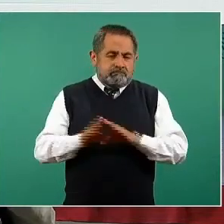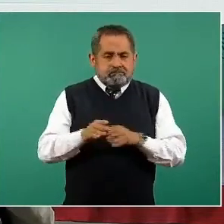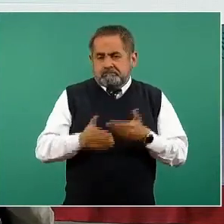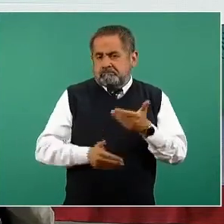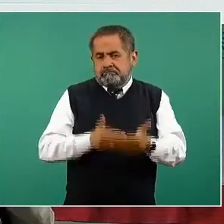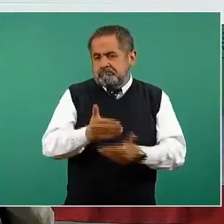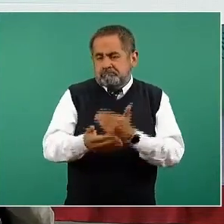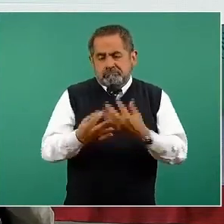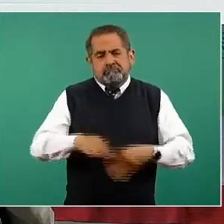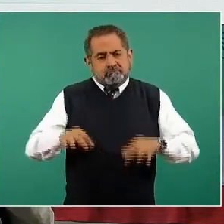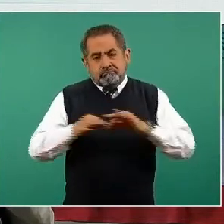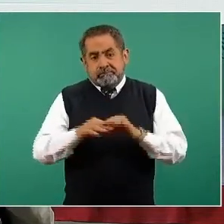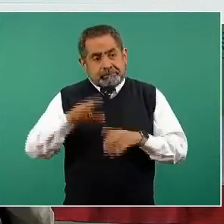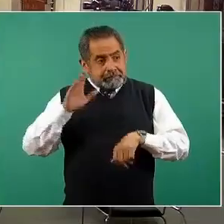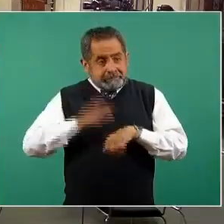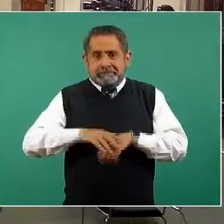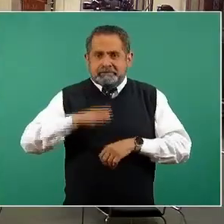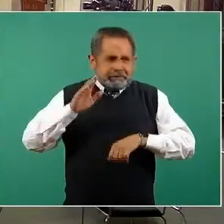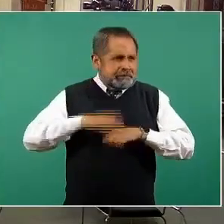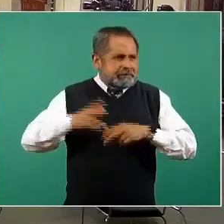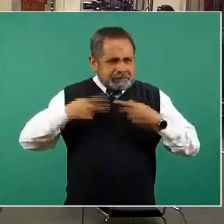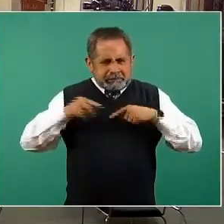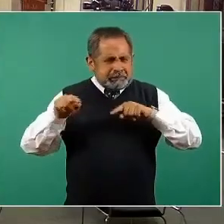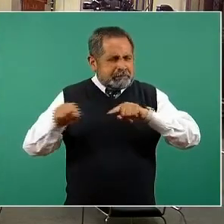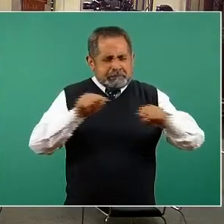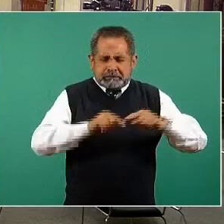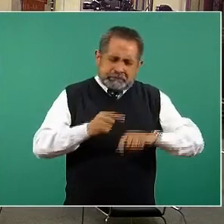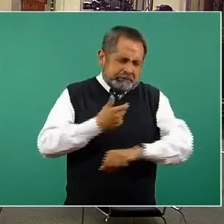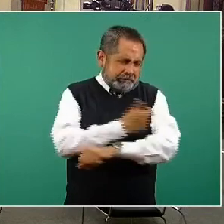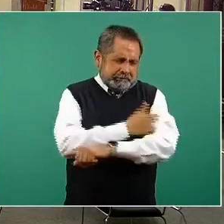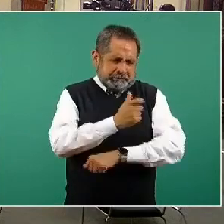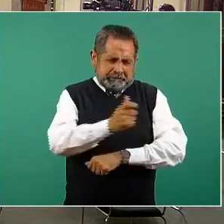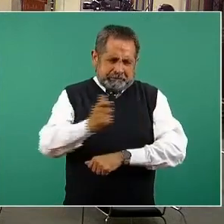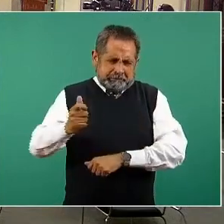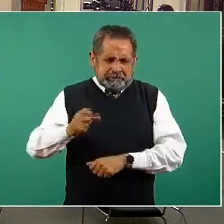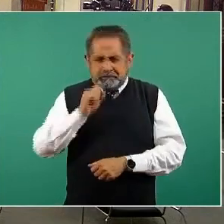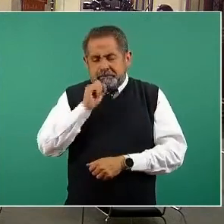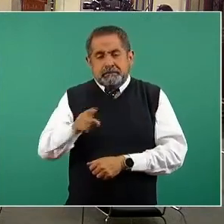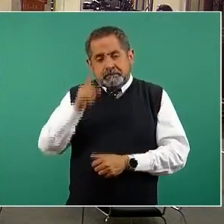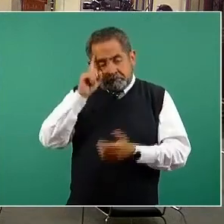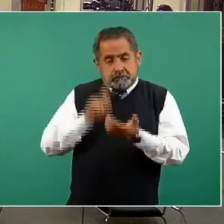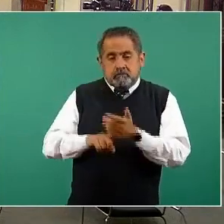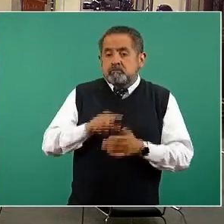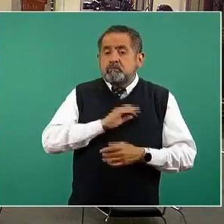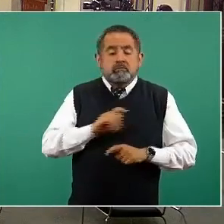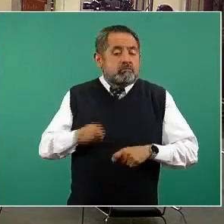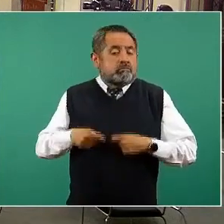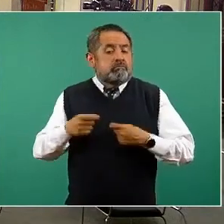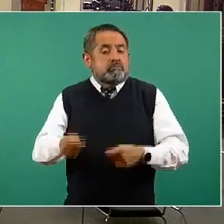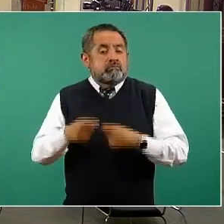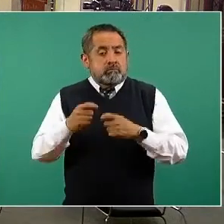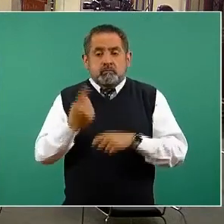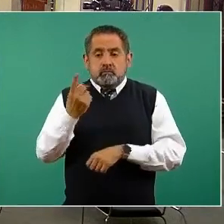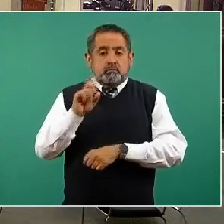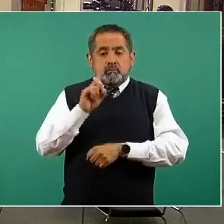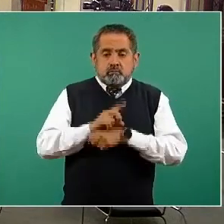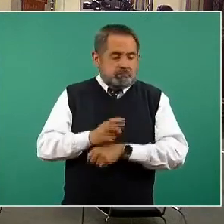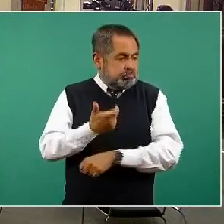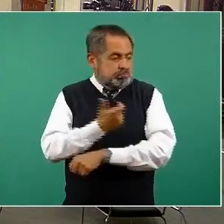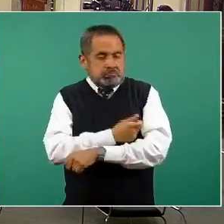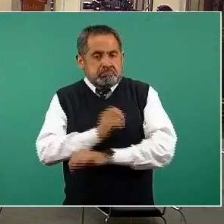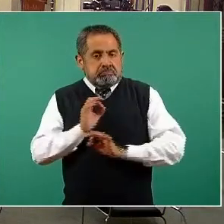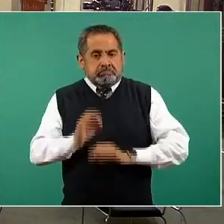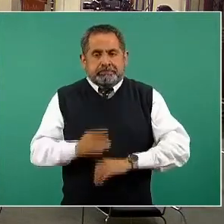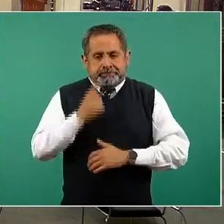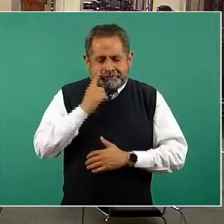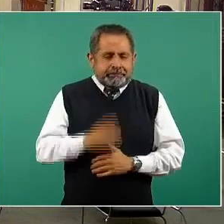avance importante, no solo para el acumulado, sino también para las dosis que se pueden aplicar en un solo día. Si